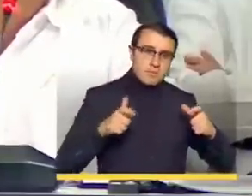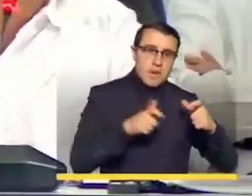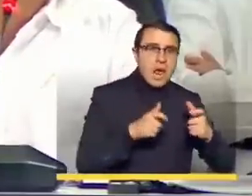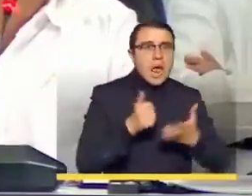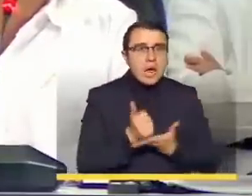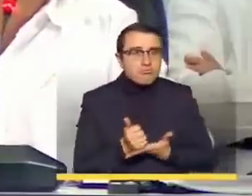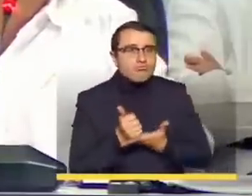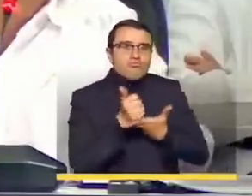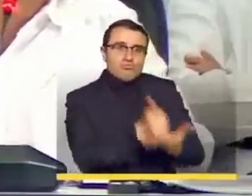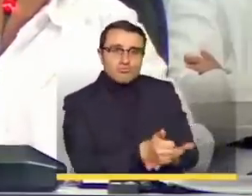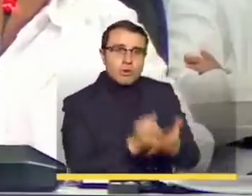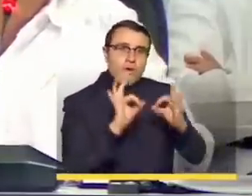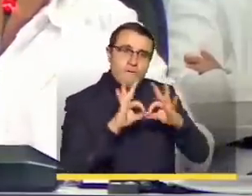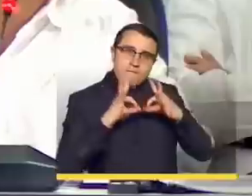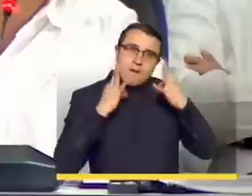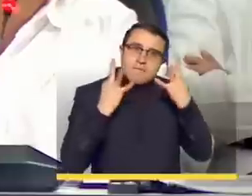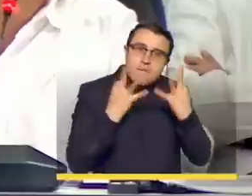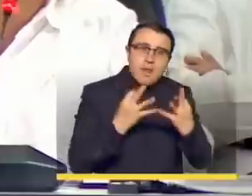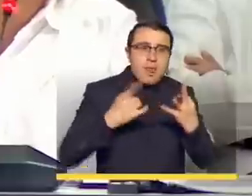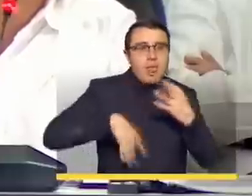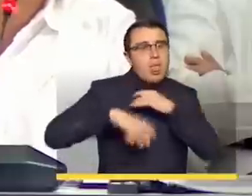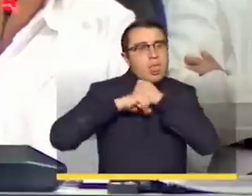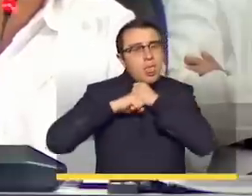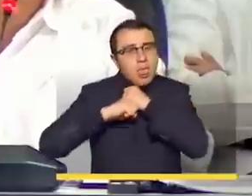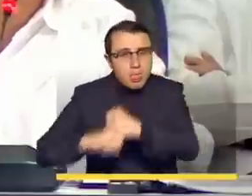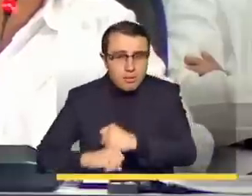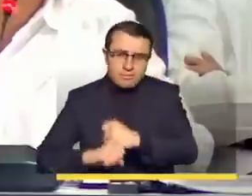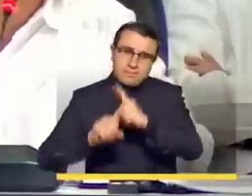familia a que no se produzca la adicción.